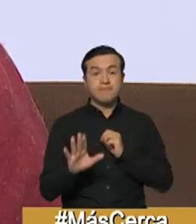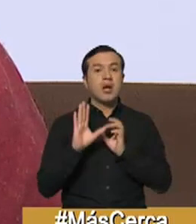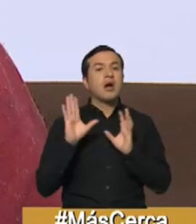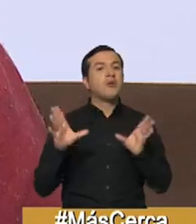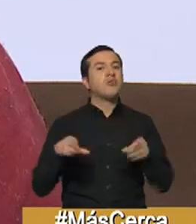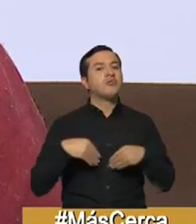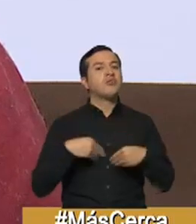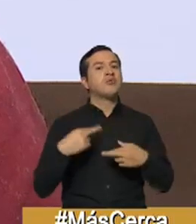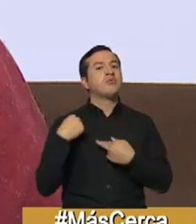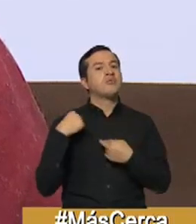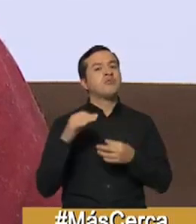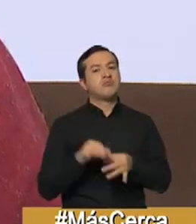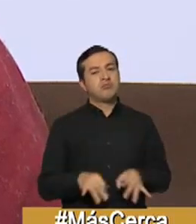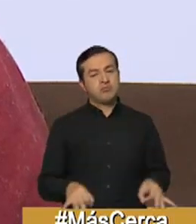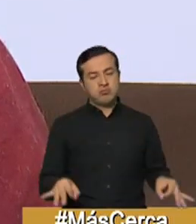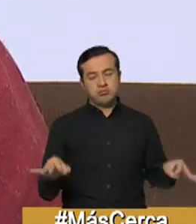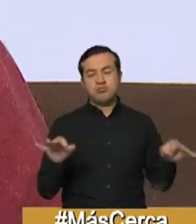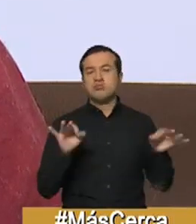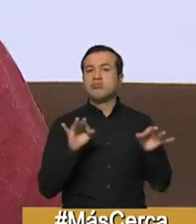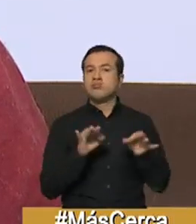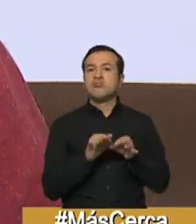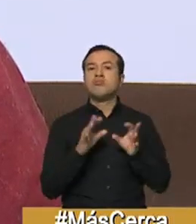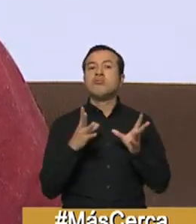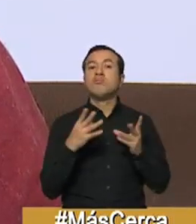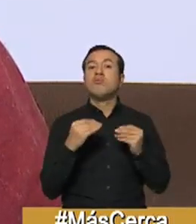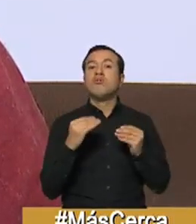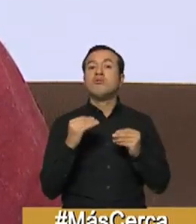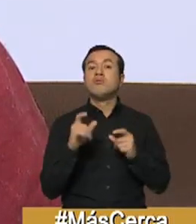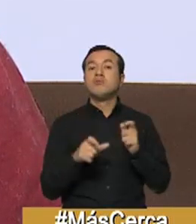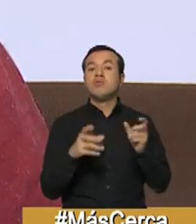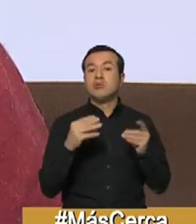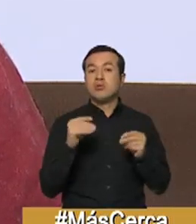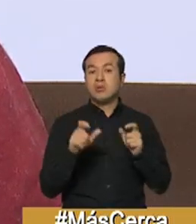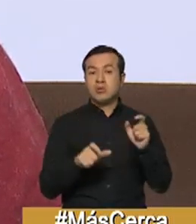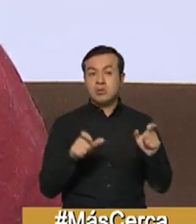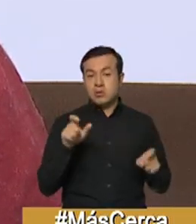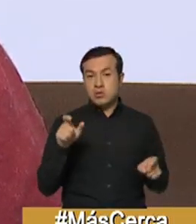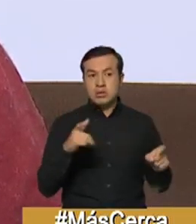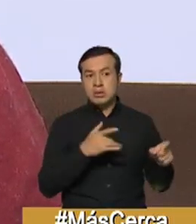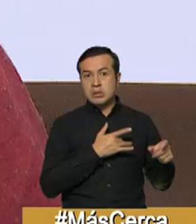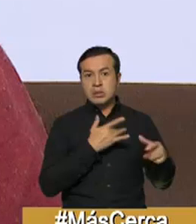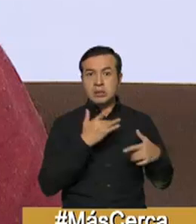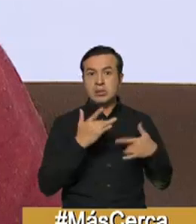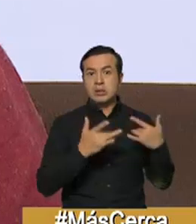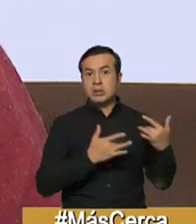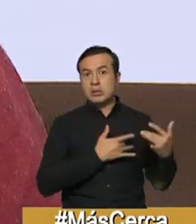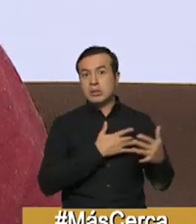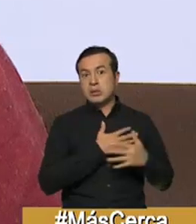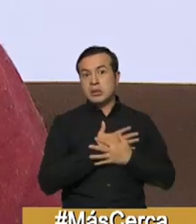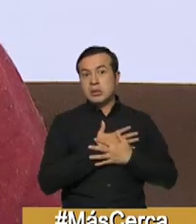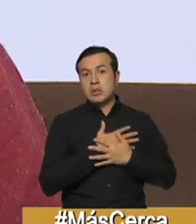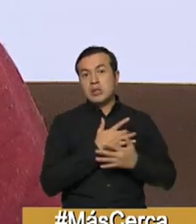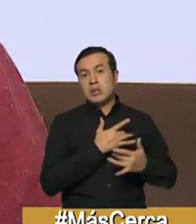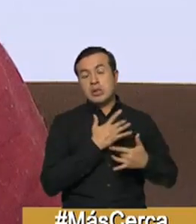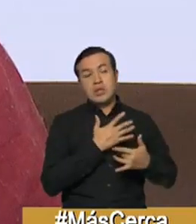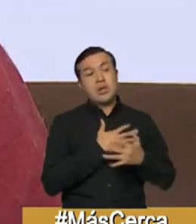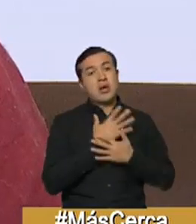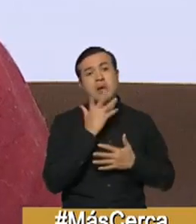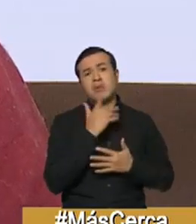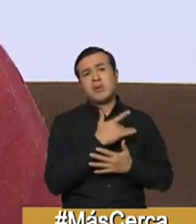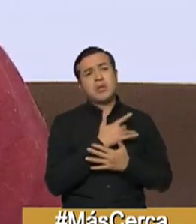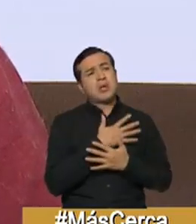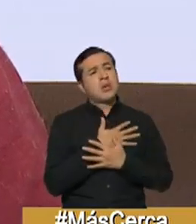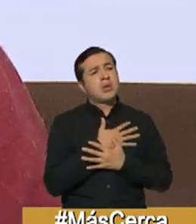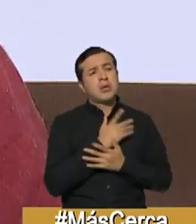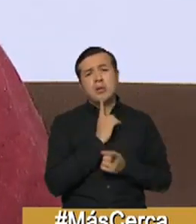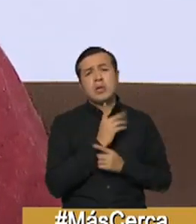adopción responsable. Muchas personas, hay veces que la emoción por un momento